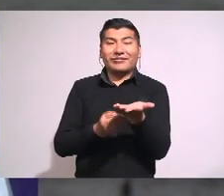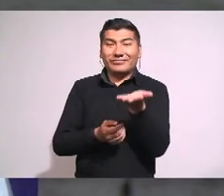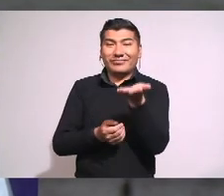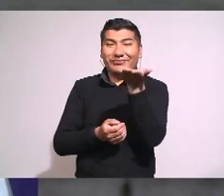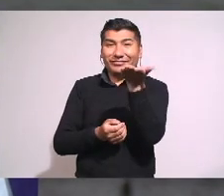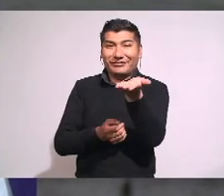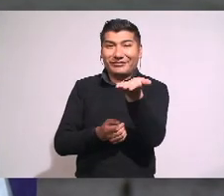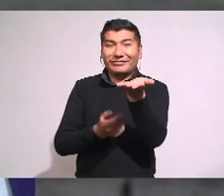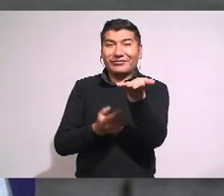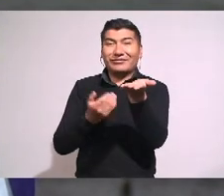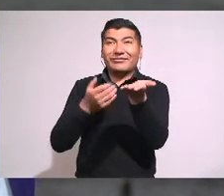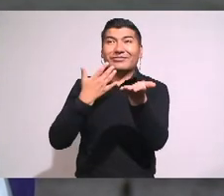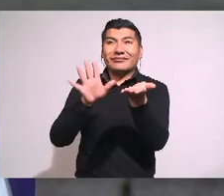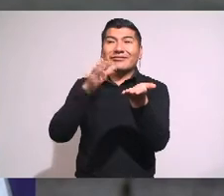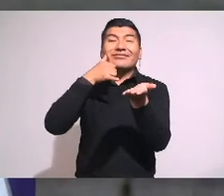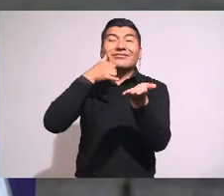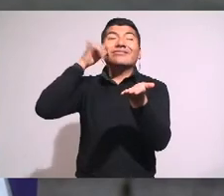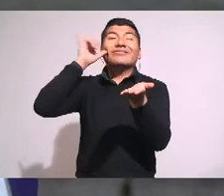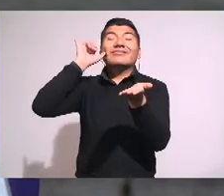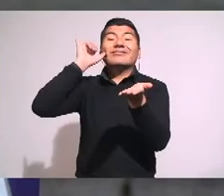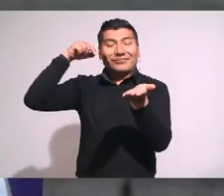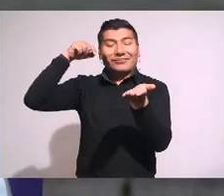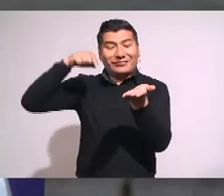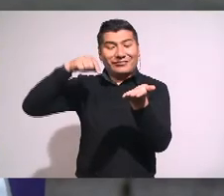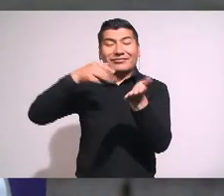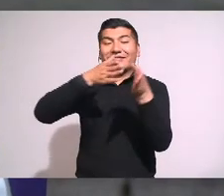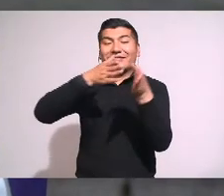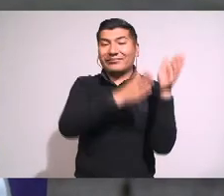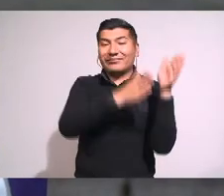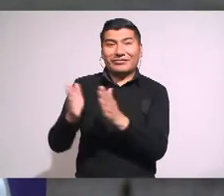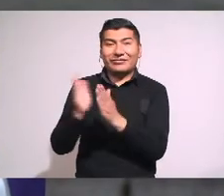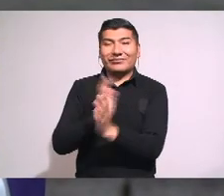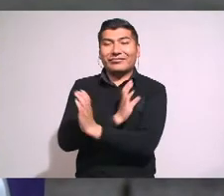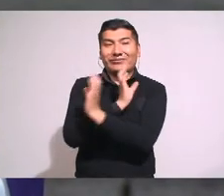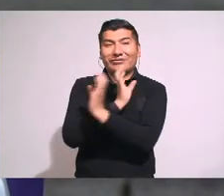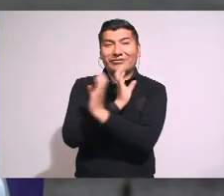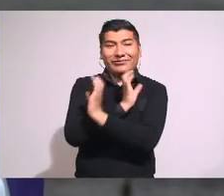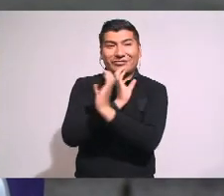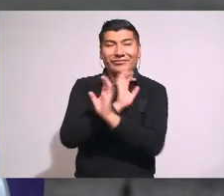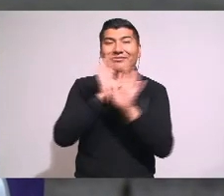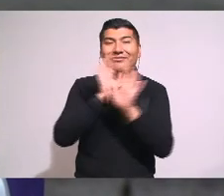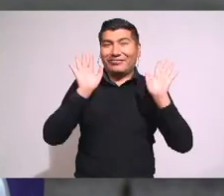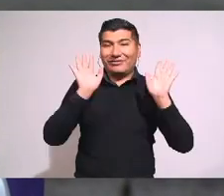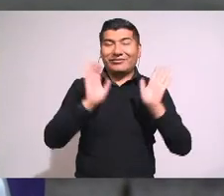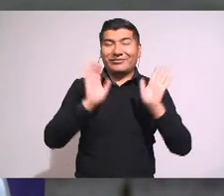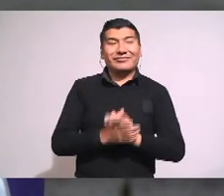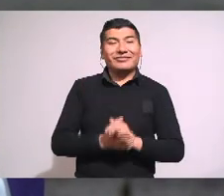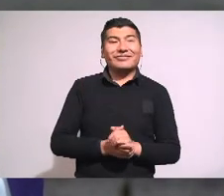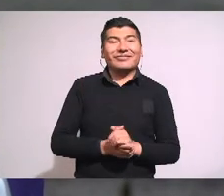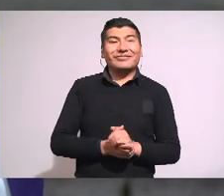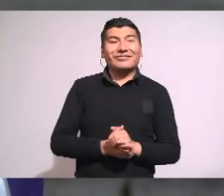Y como estaba ya ayer en la tarde acá, lo he preparado con todo cariño.